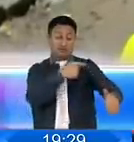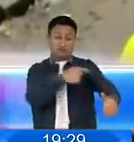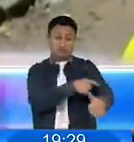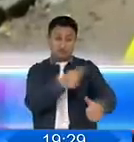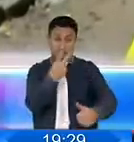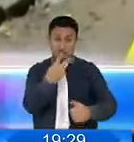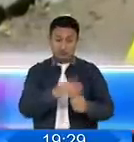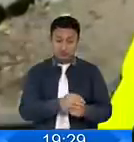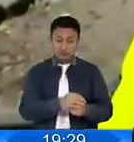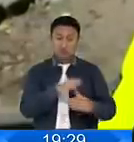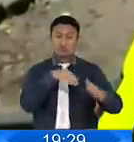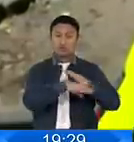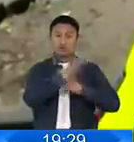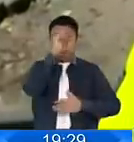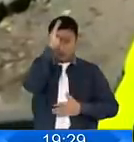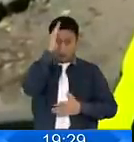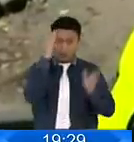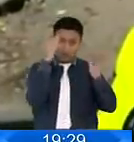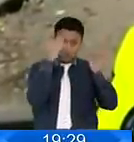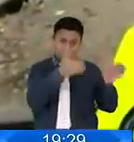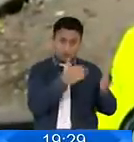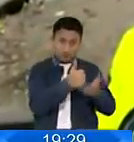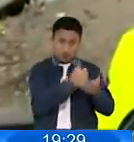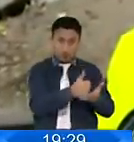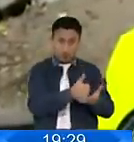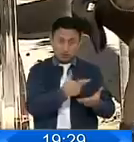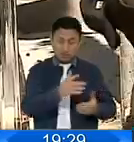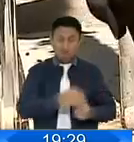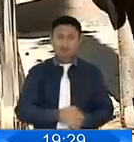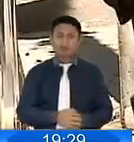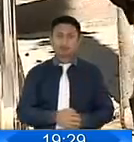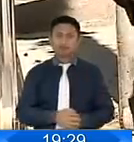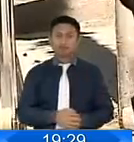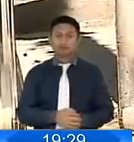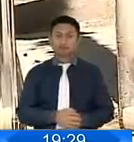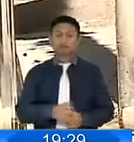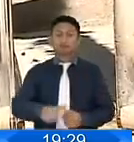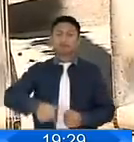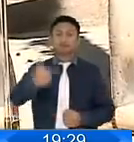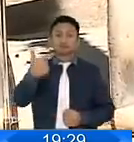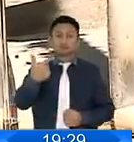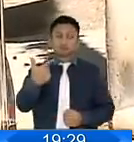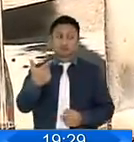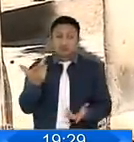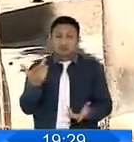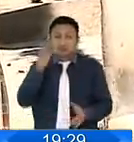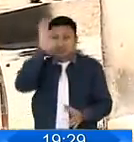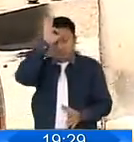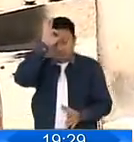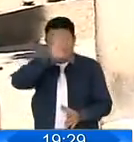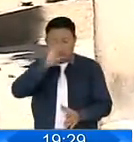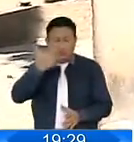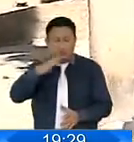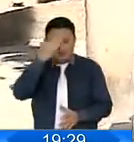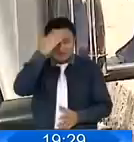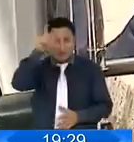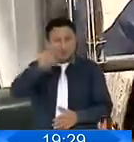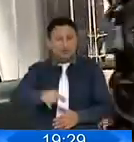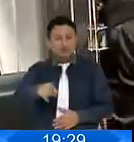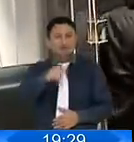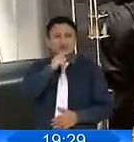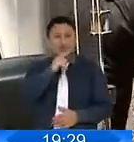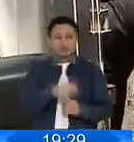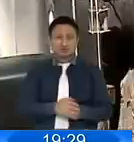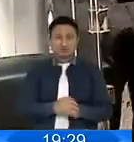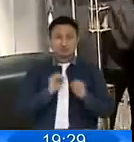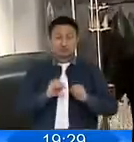atendidos en este momento en las casas de asistencia. El pistolero no fue localizado, pero estaría plenamente identificado, una gresca donde las